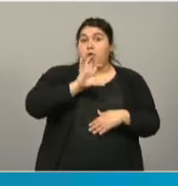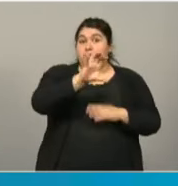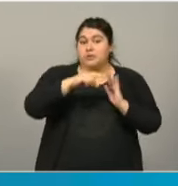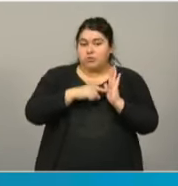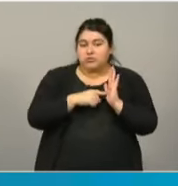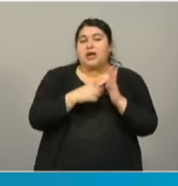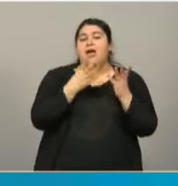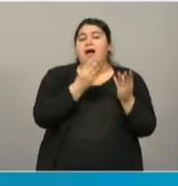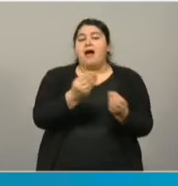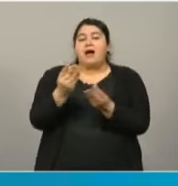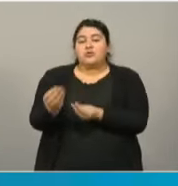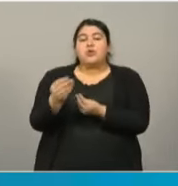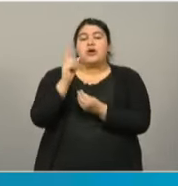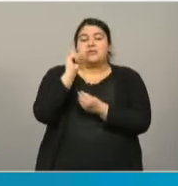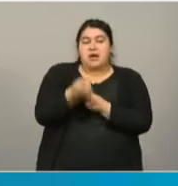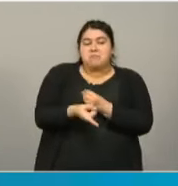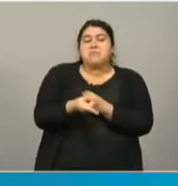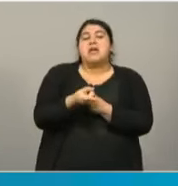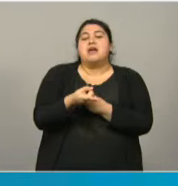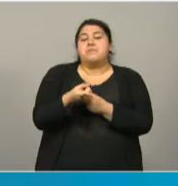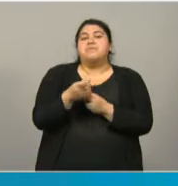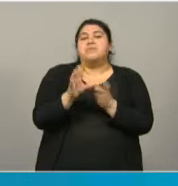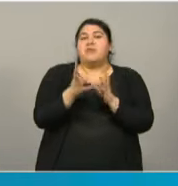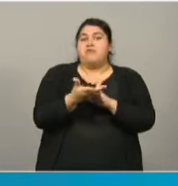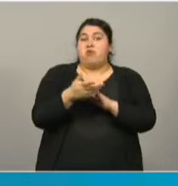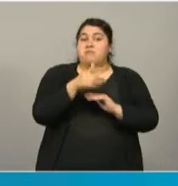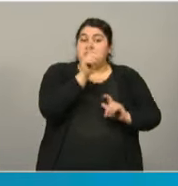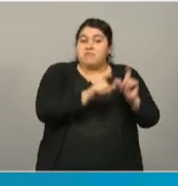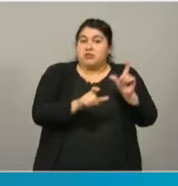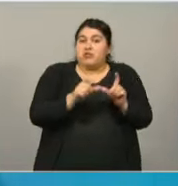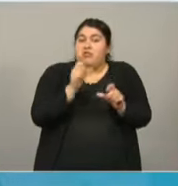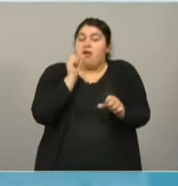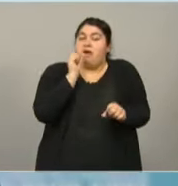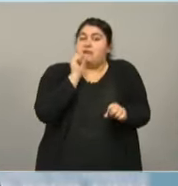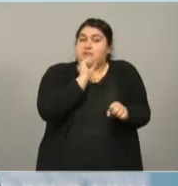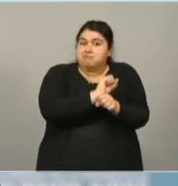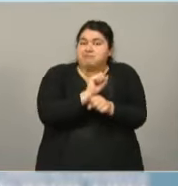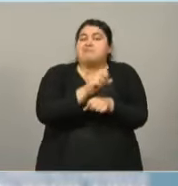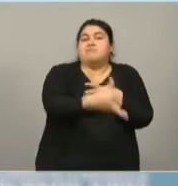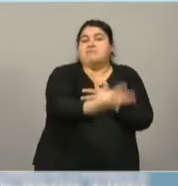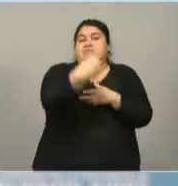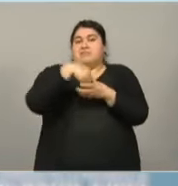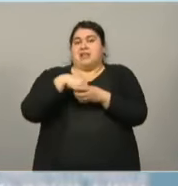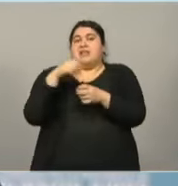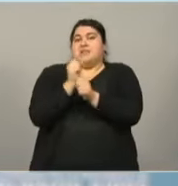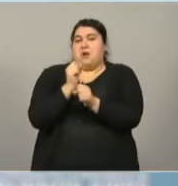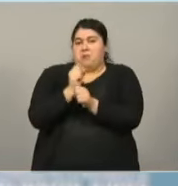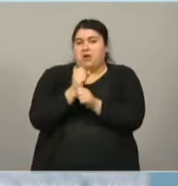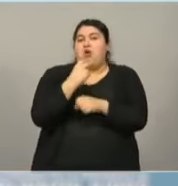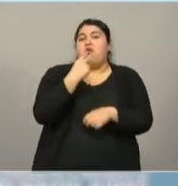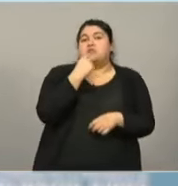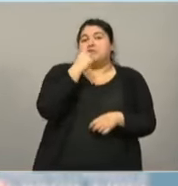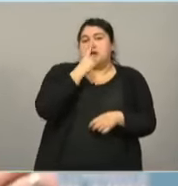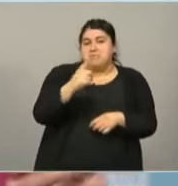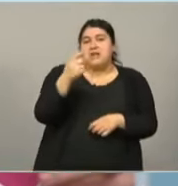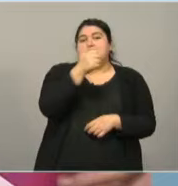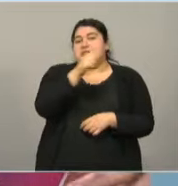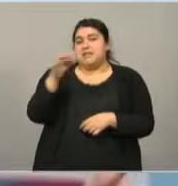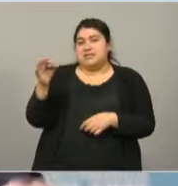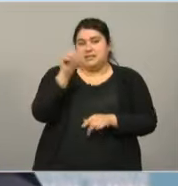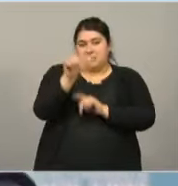un programa de asistencia eh para la reinserción laboral que tiene 11000 469